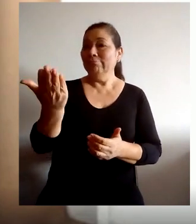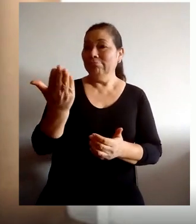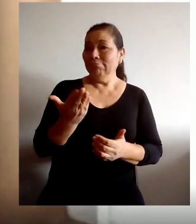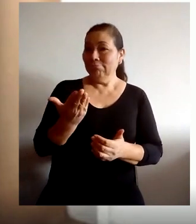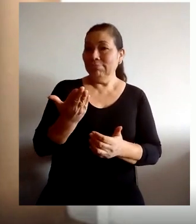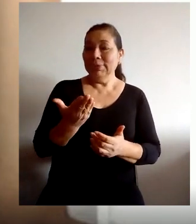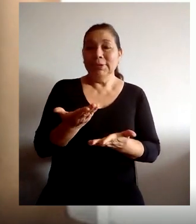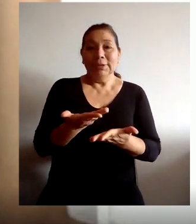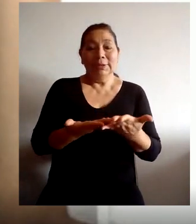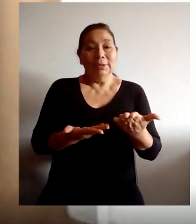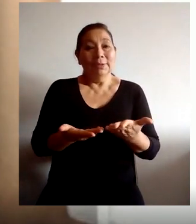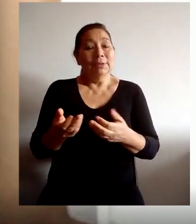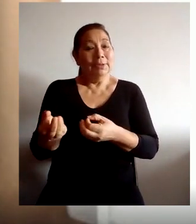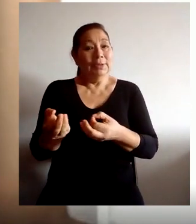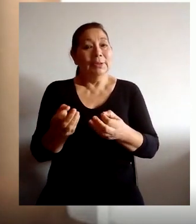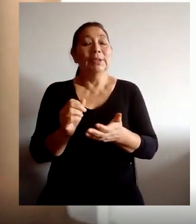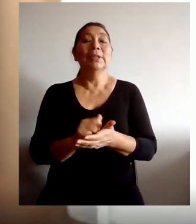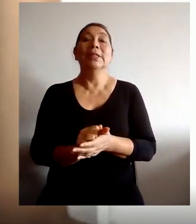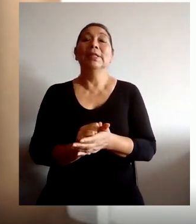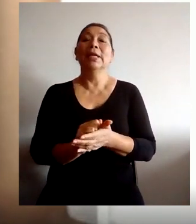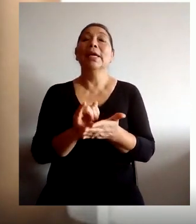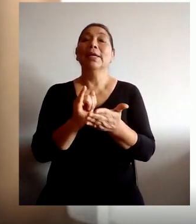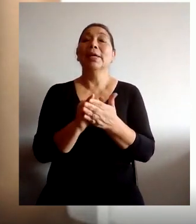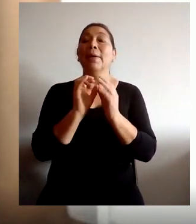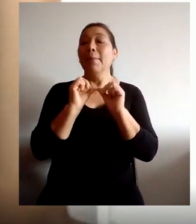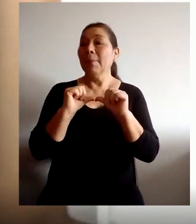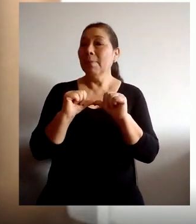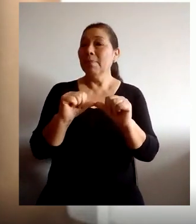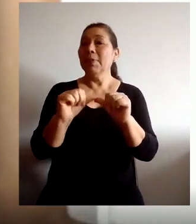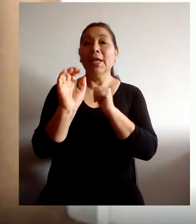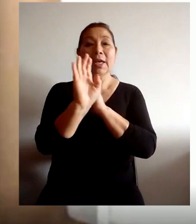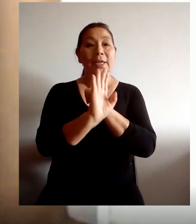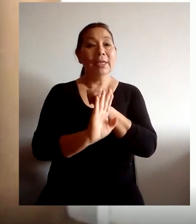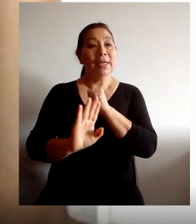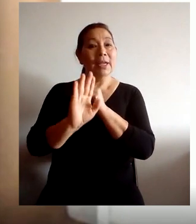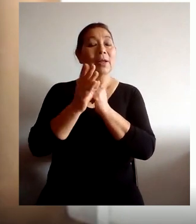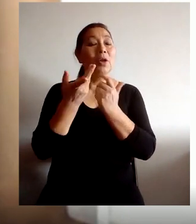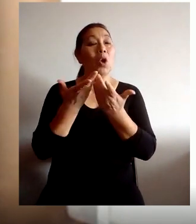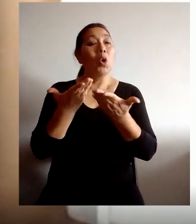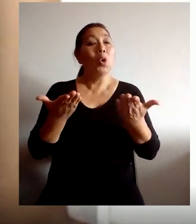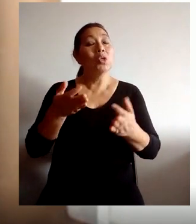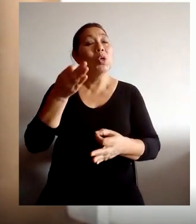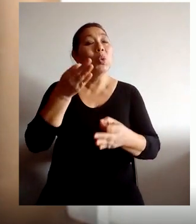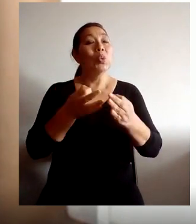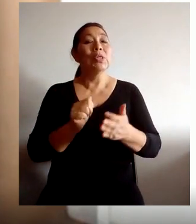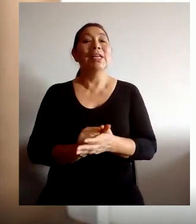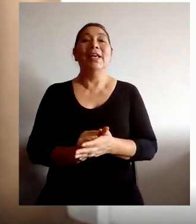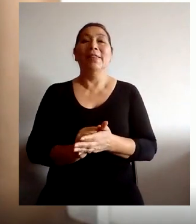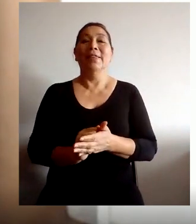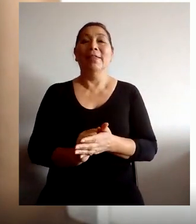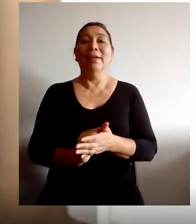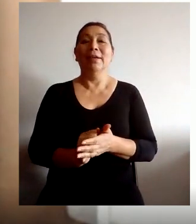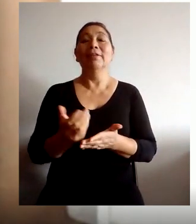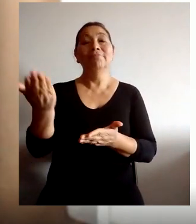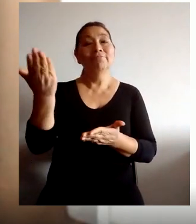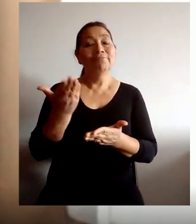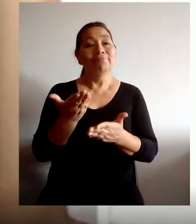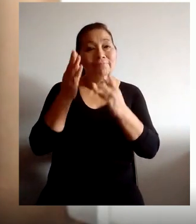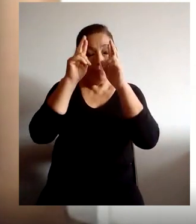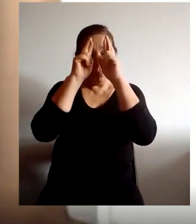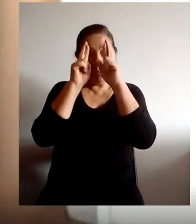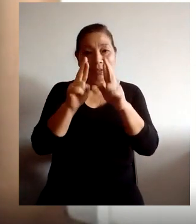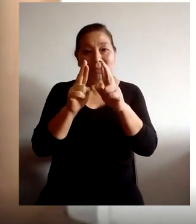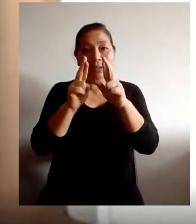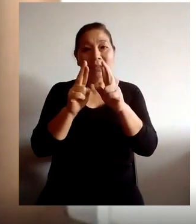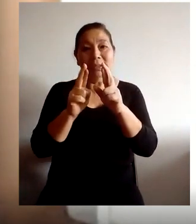cosa juzgada y se respete el acatamiento de la ONP a un mandato judicial. Eso es lo